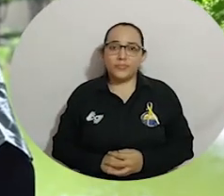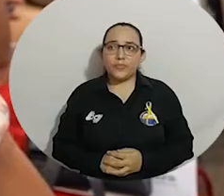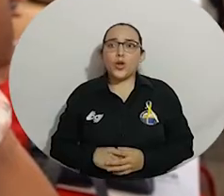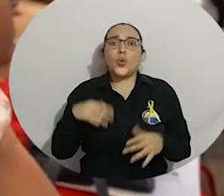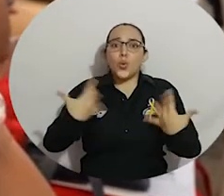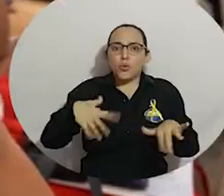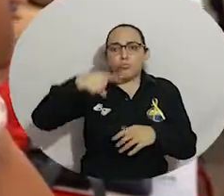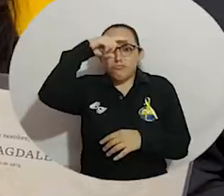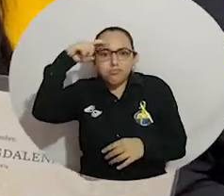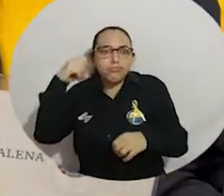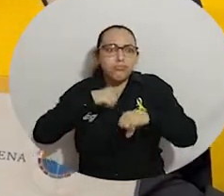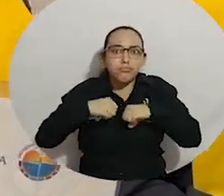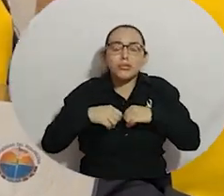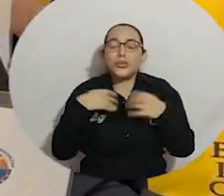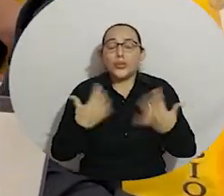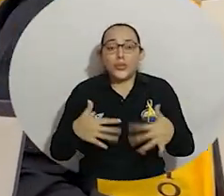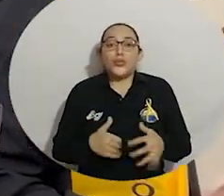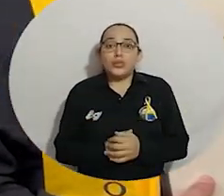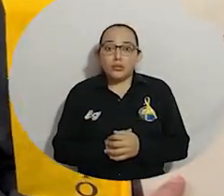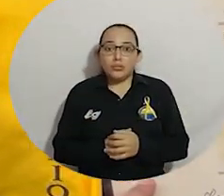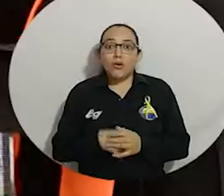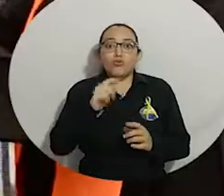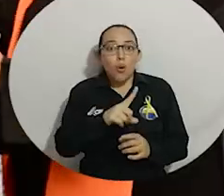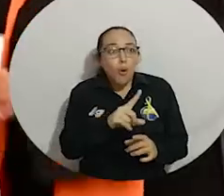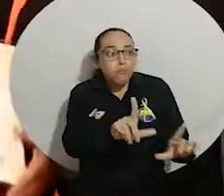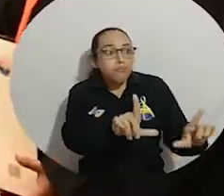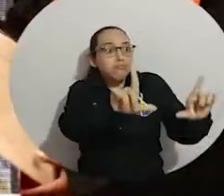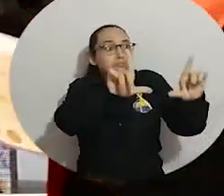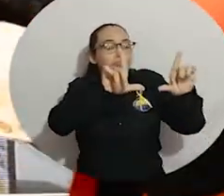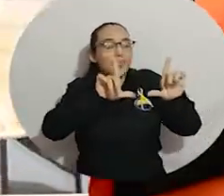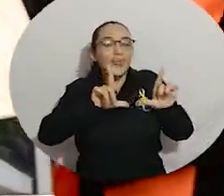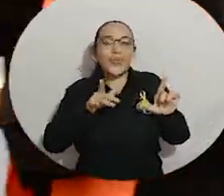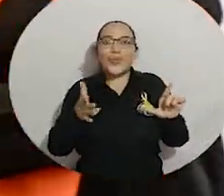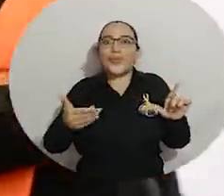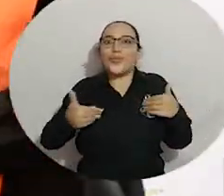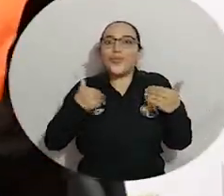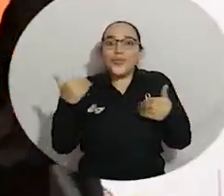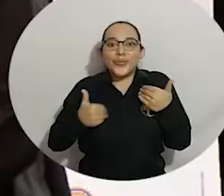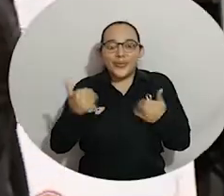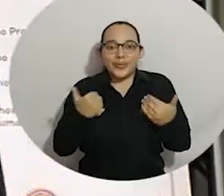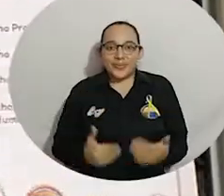Fue un camino lleno de altibajos y sacrificios que obtuvieron su recompensa el día de la graduación.